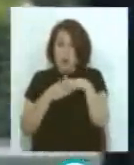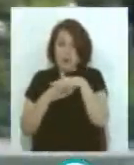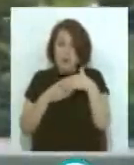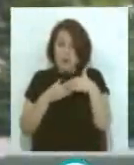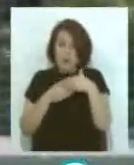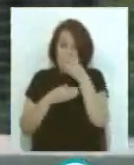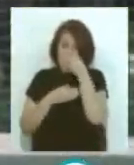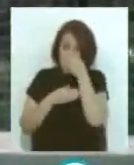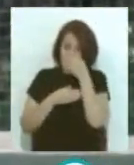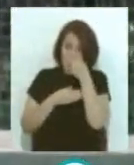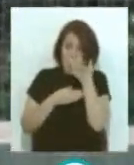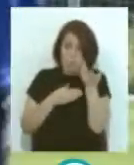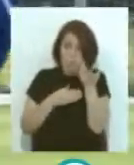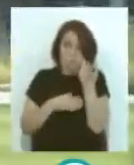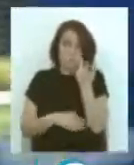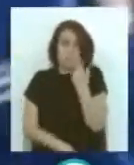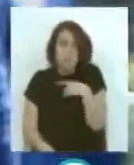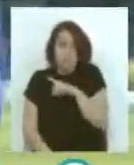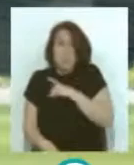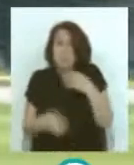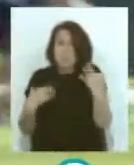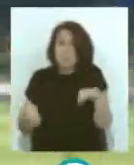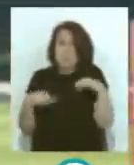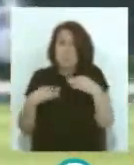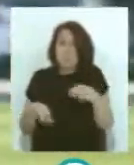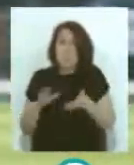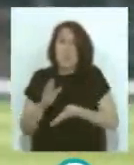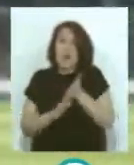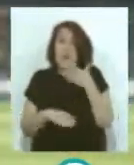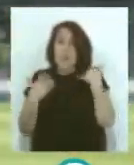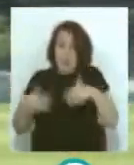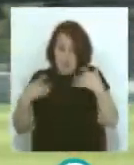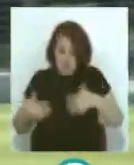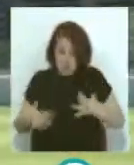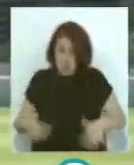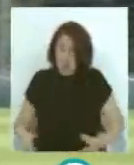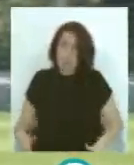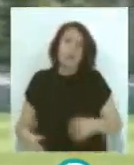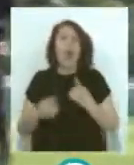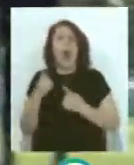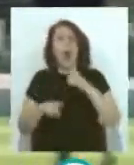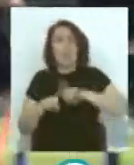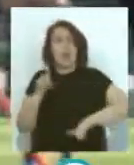del Rosal. Nosotros normalmente vamos todos los miércoles. En algunas ocasiones somos